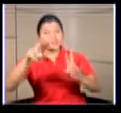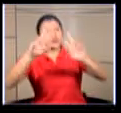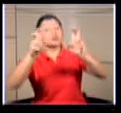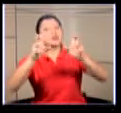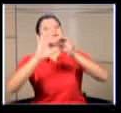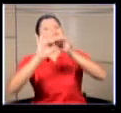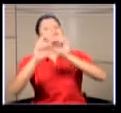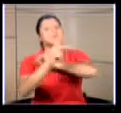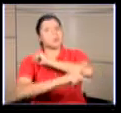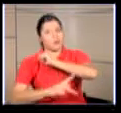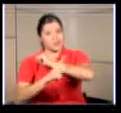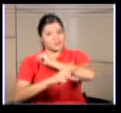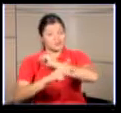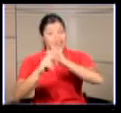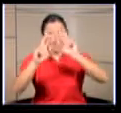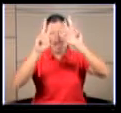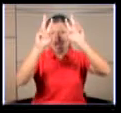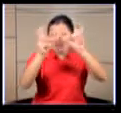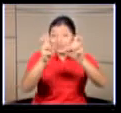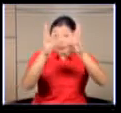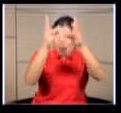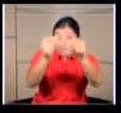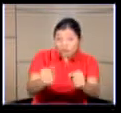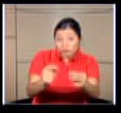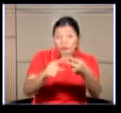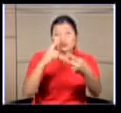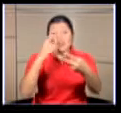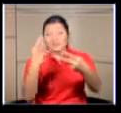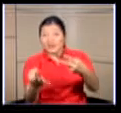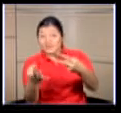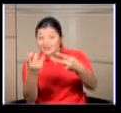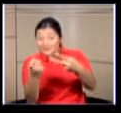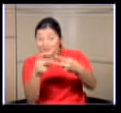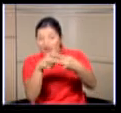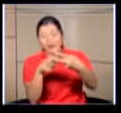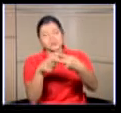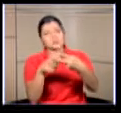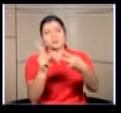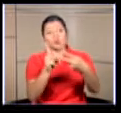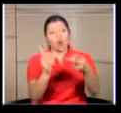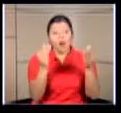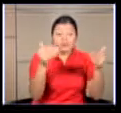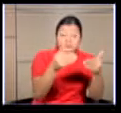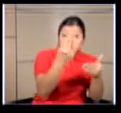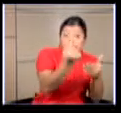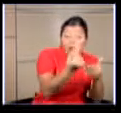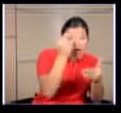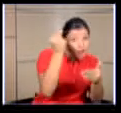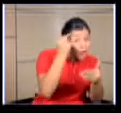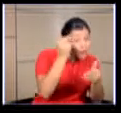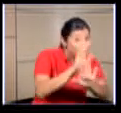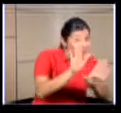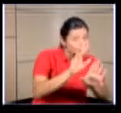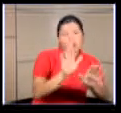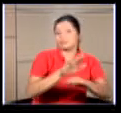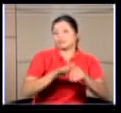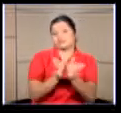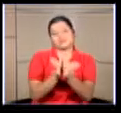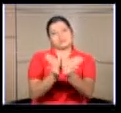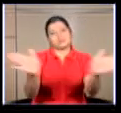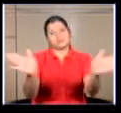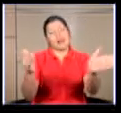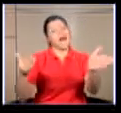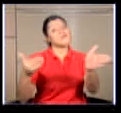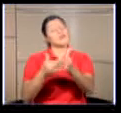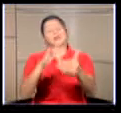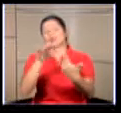El tema del presupuesto, el tema del déficit fiscal es un tema que no se circunscribe al gobierno ni a partidos políticos, es un problema